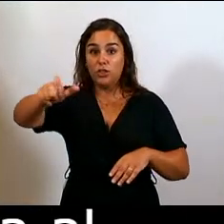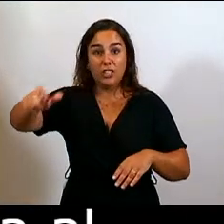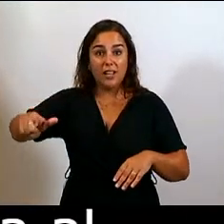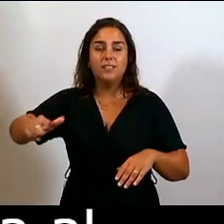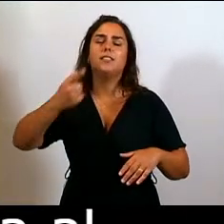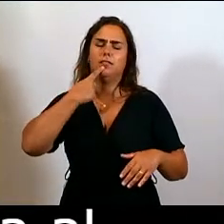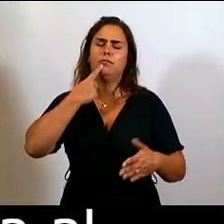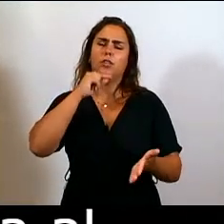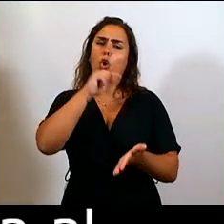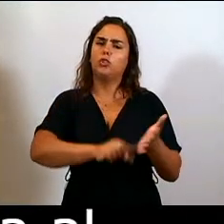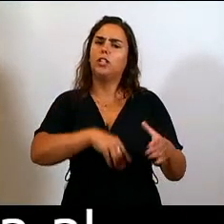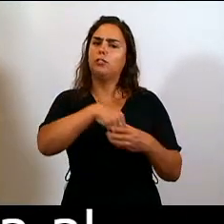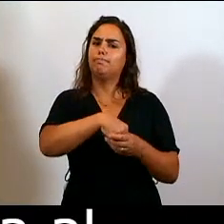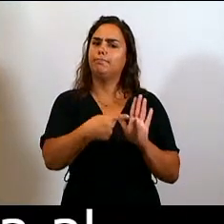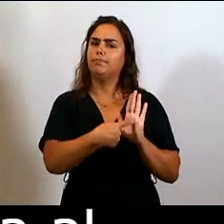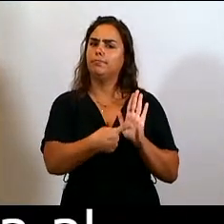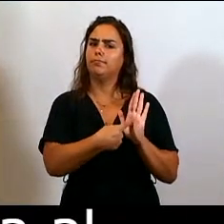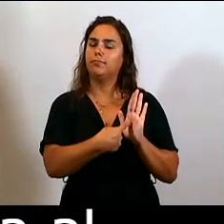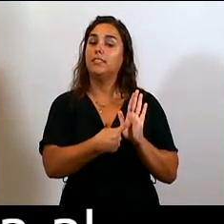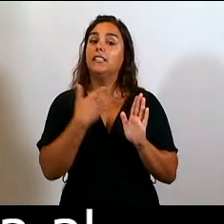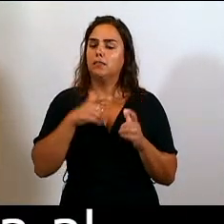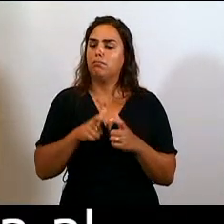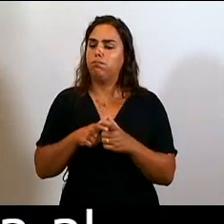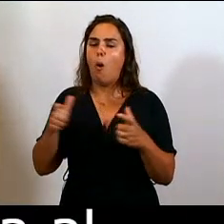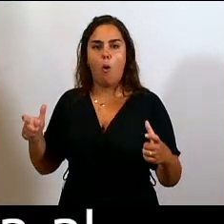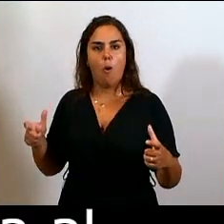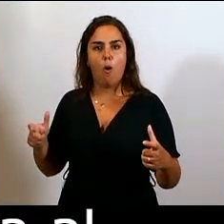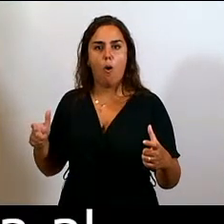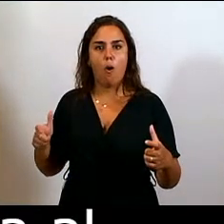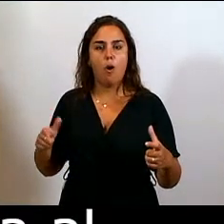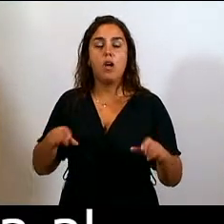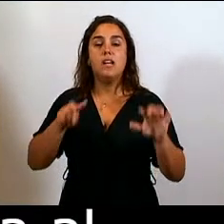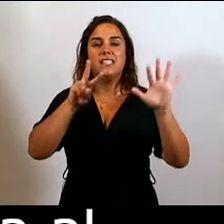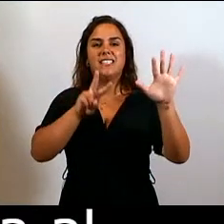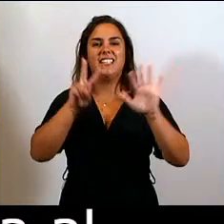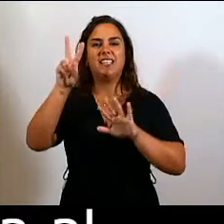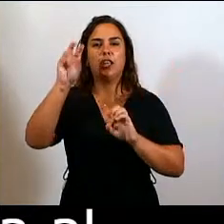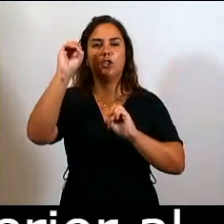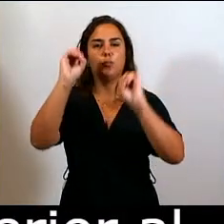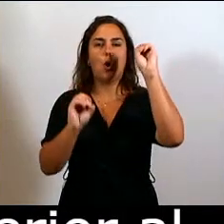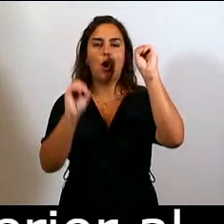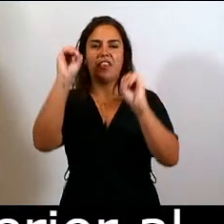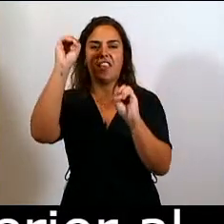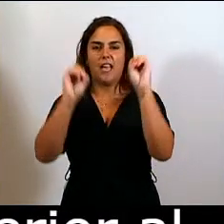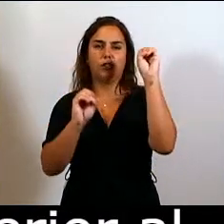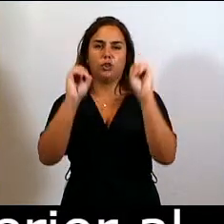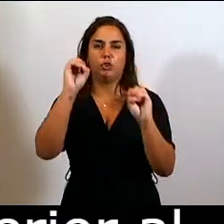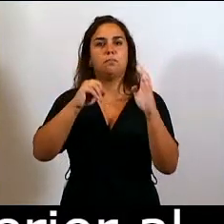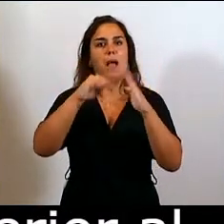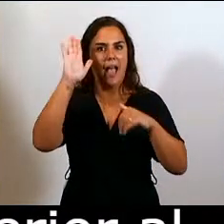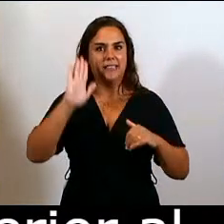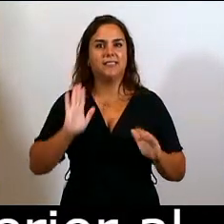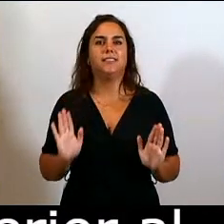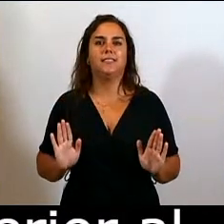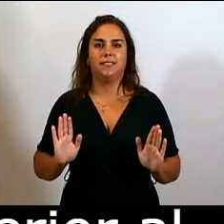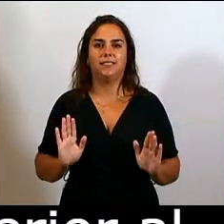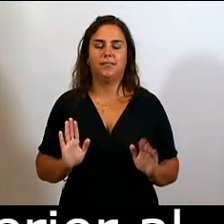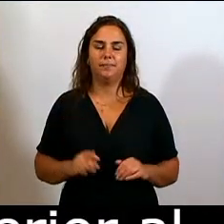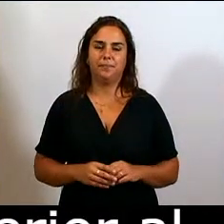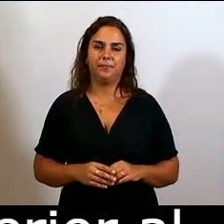este contrato un incremento superior al 72% con respecto al